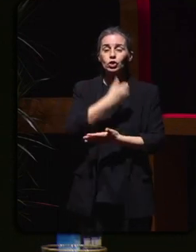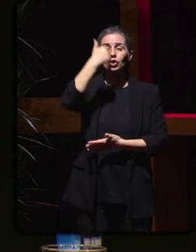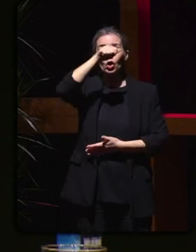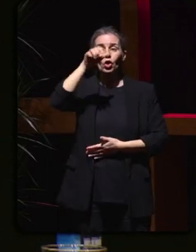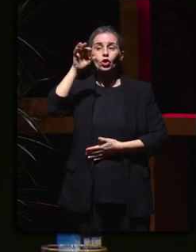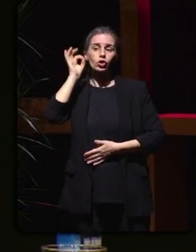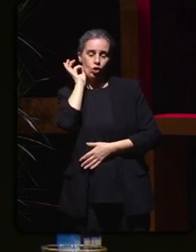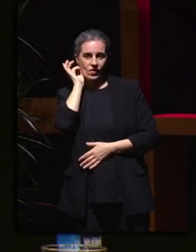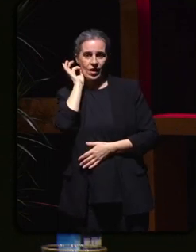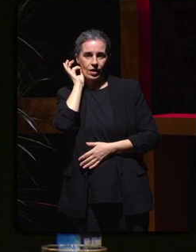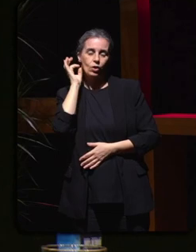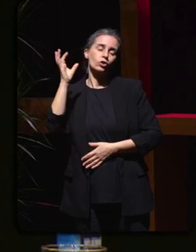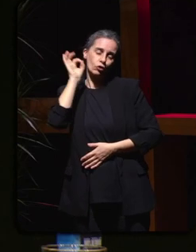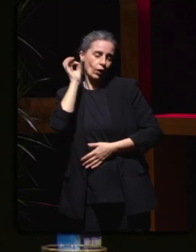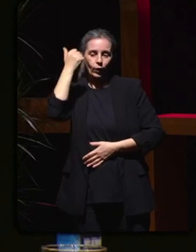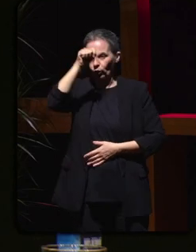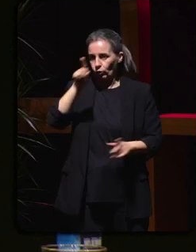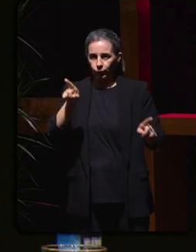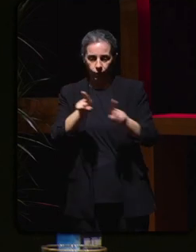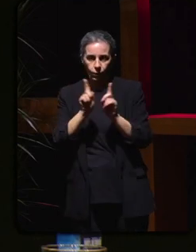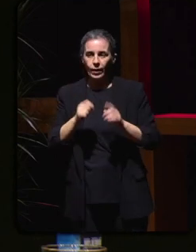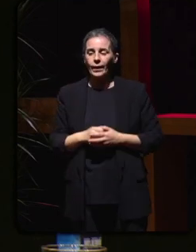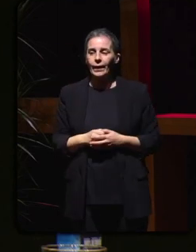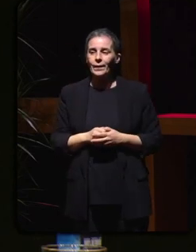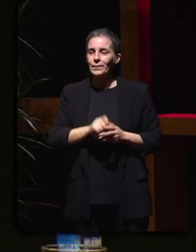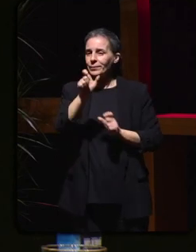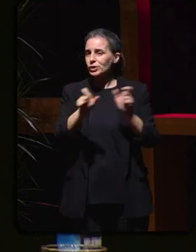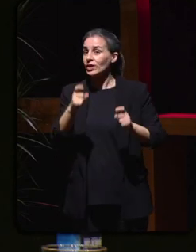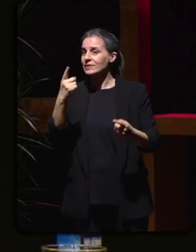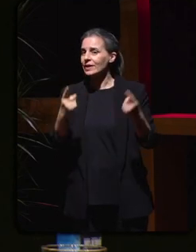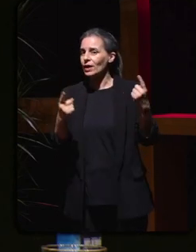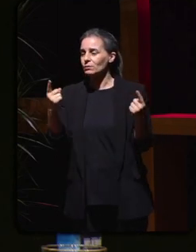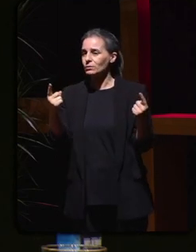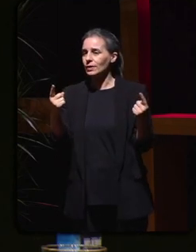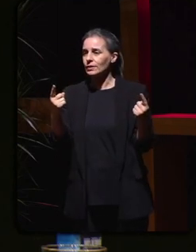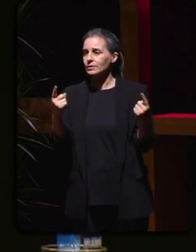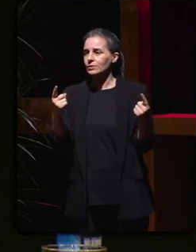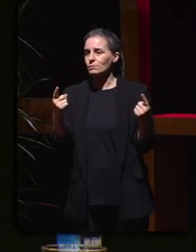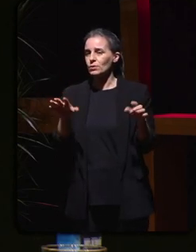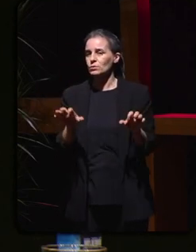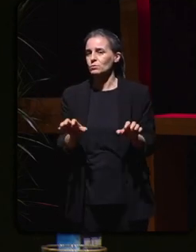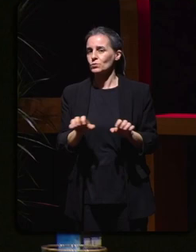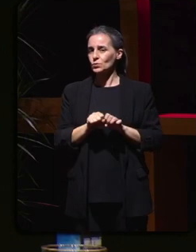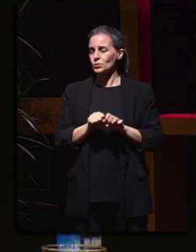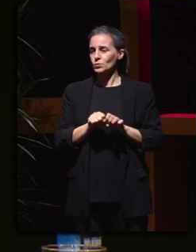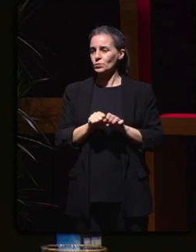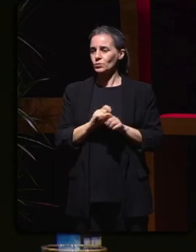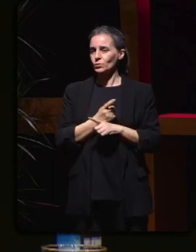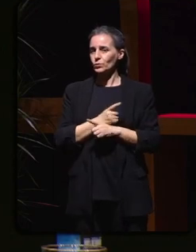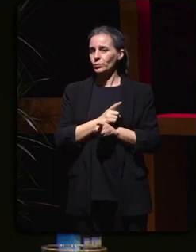y todas o a todas y todo hay gente que con Perdón aprieta el culo